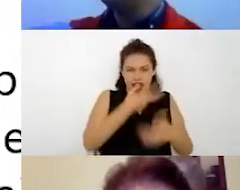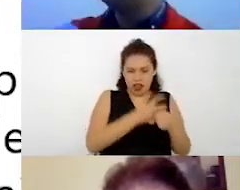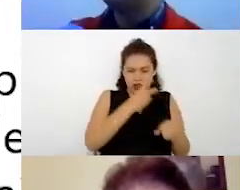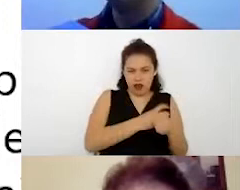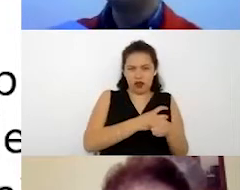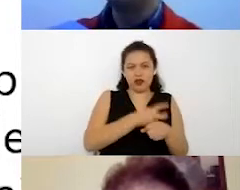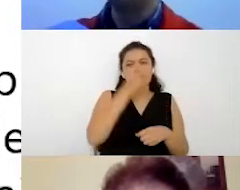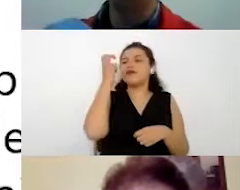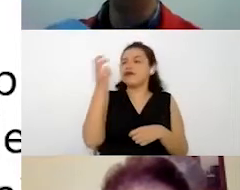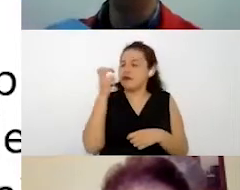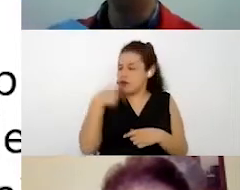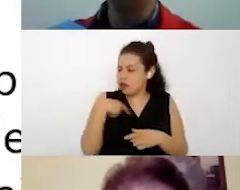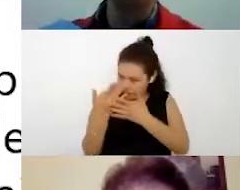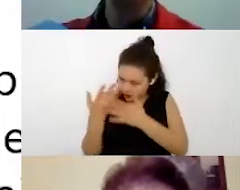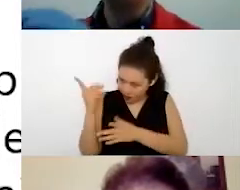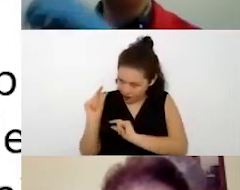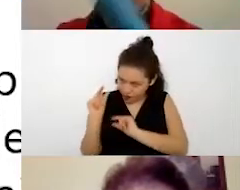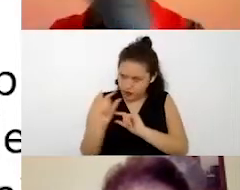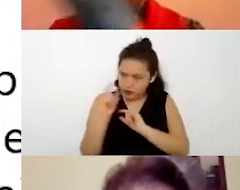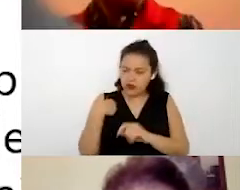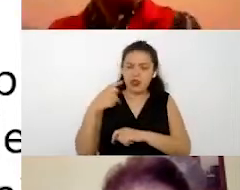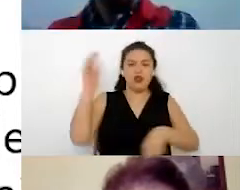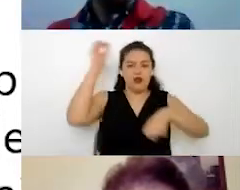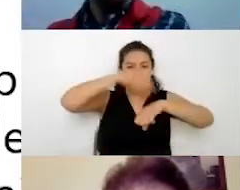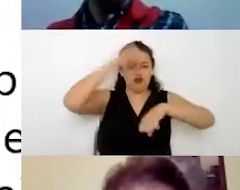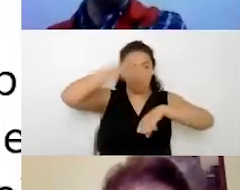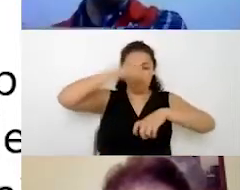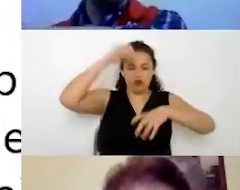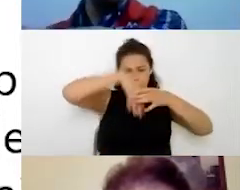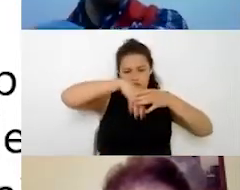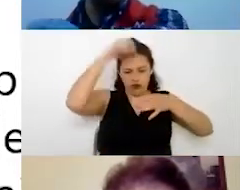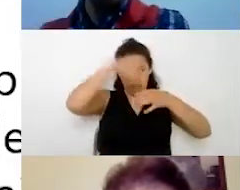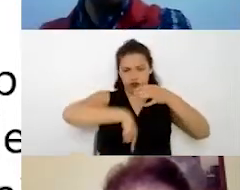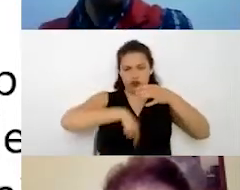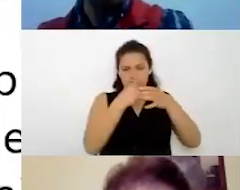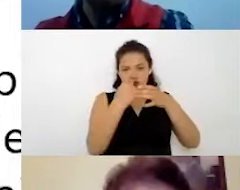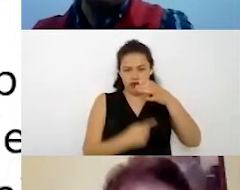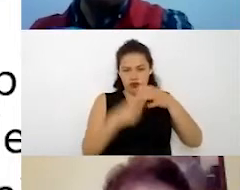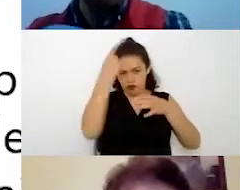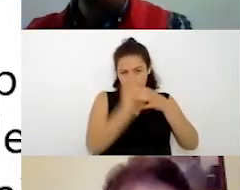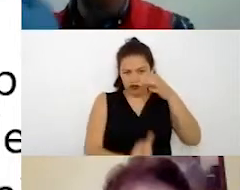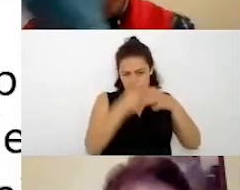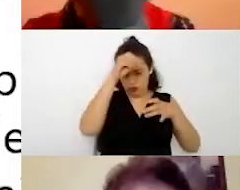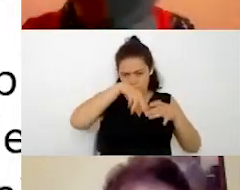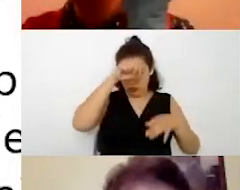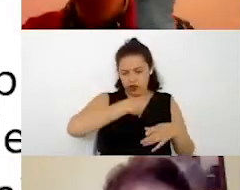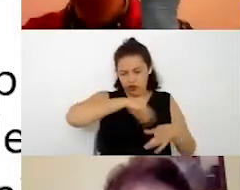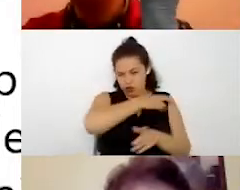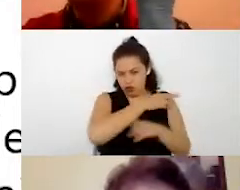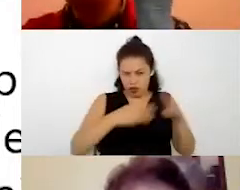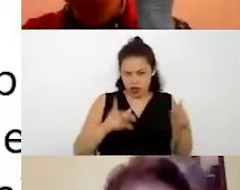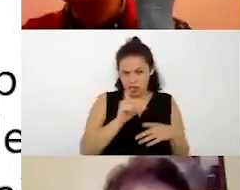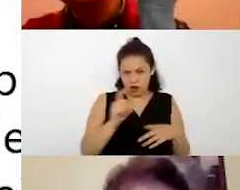íbamos. Si yo la hago a chorro, cuando nosotros nos cortamos, naturalmente el cuerpo comienza a